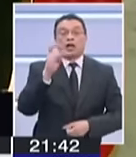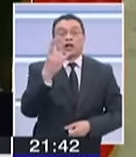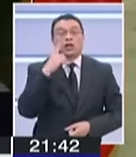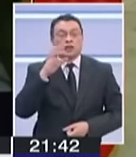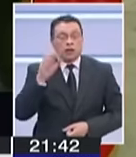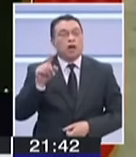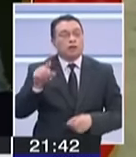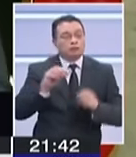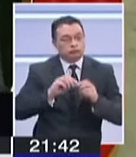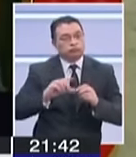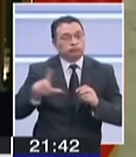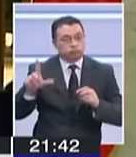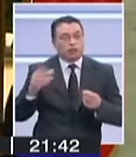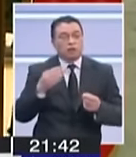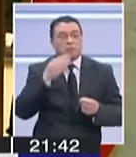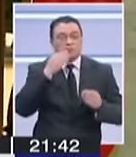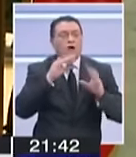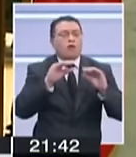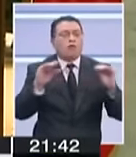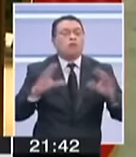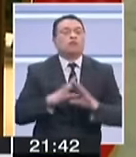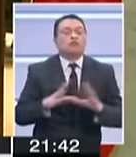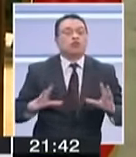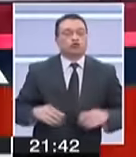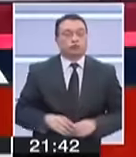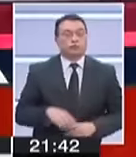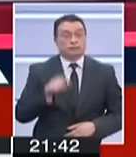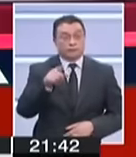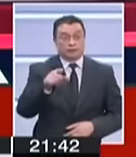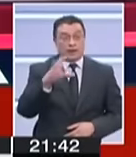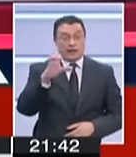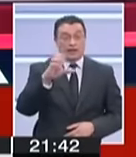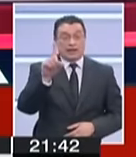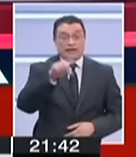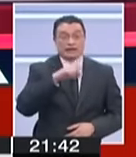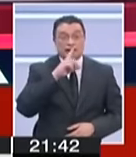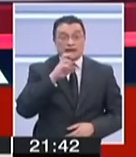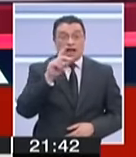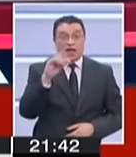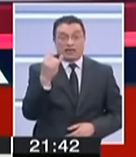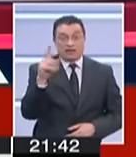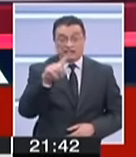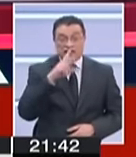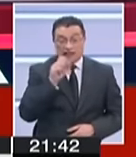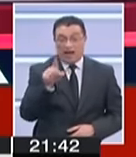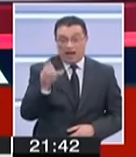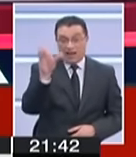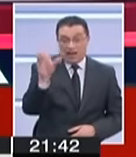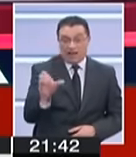la demagogia y el populismo. ¿Y Guillier es un estadista, de acuerdo a la definición que usted mismo da?